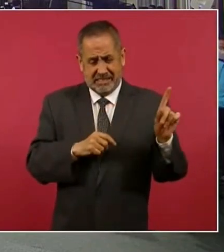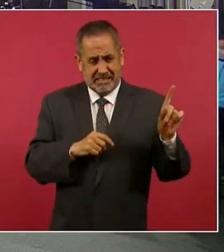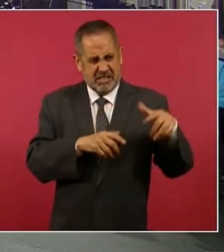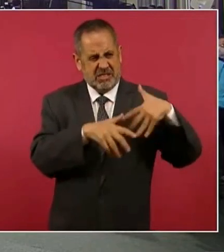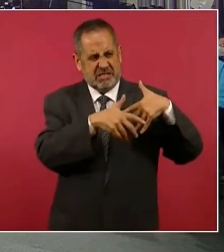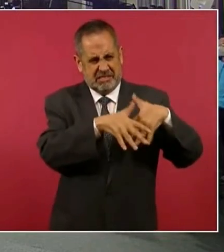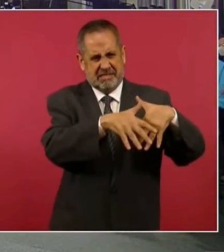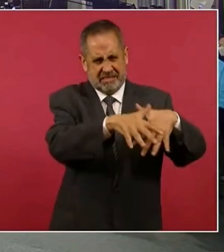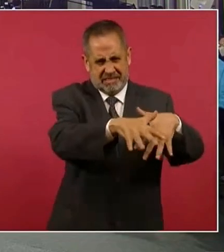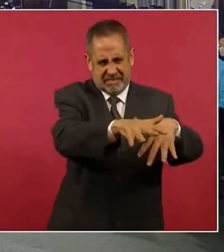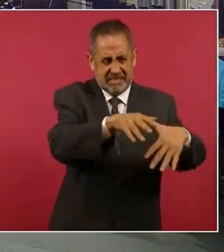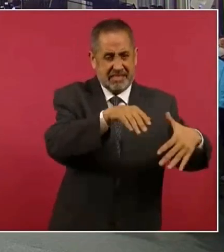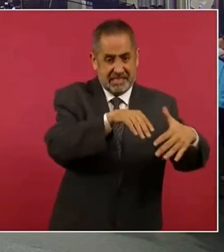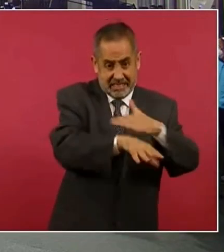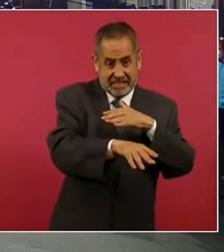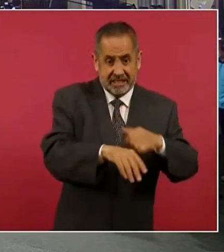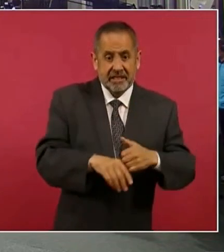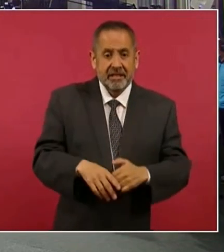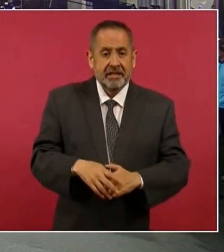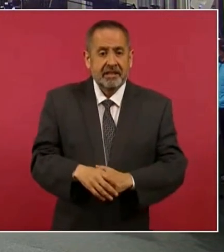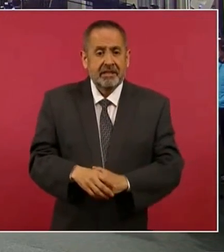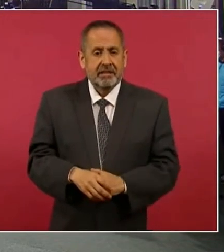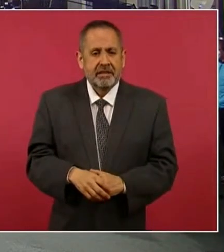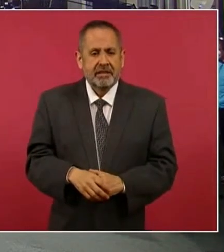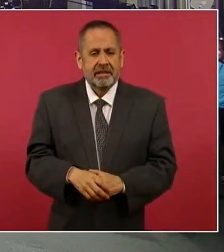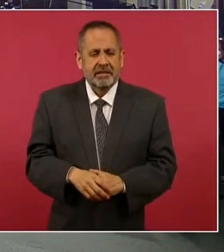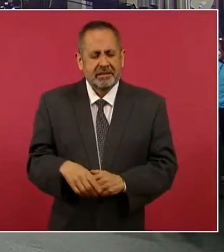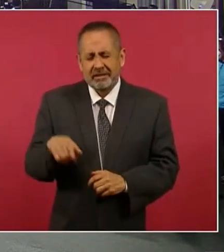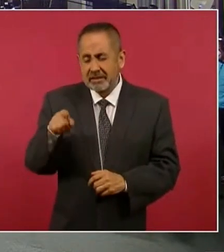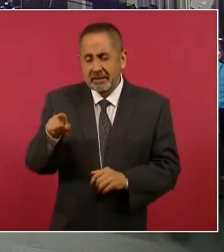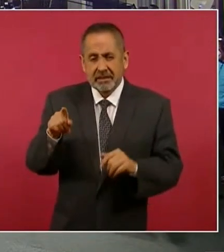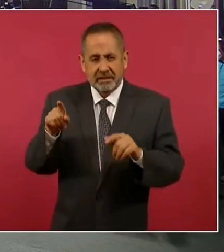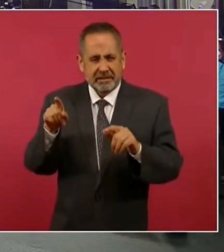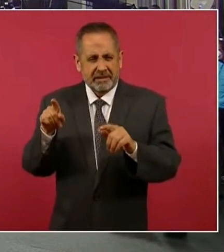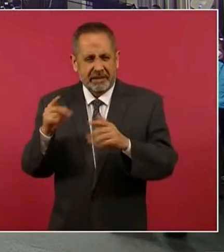Sí. Sí. Ese es los